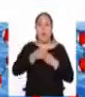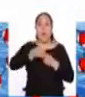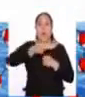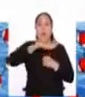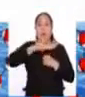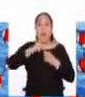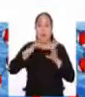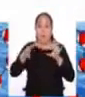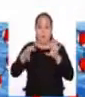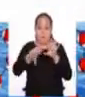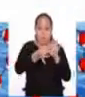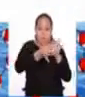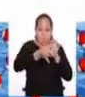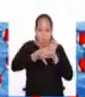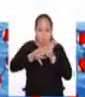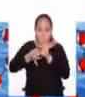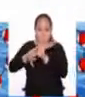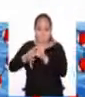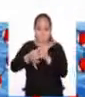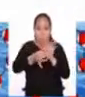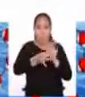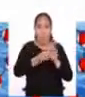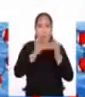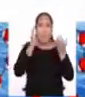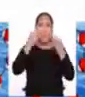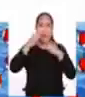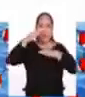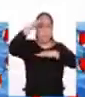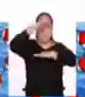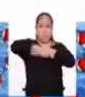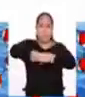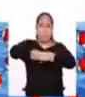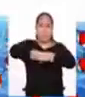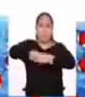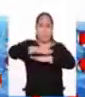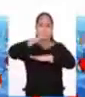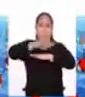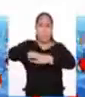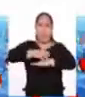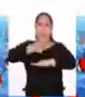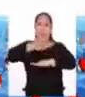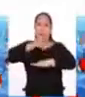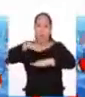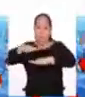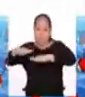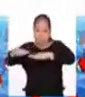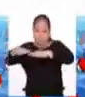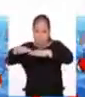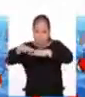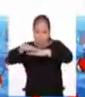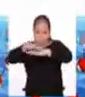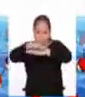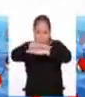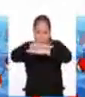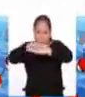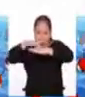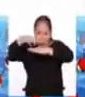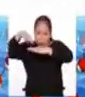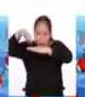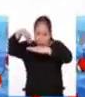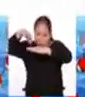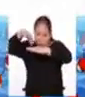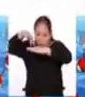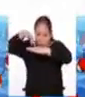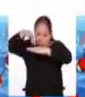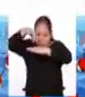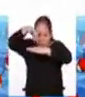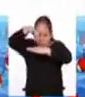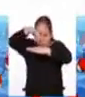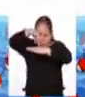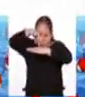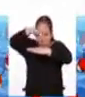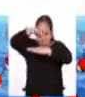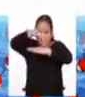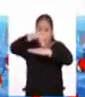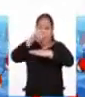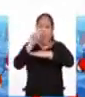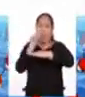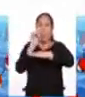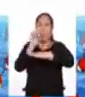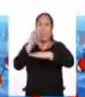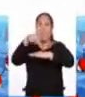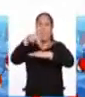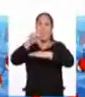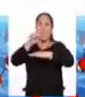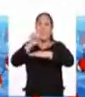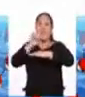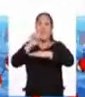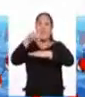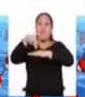se unen de tal manera que pareciera como si el agua estuviera cubierta por una película invisible. La tensión superficial que